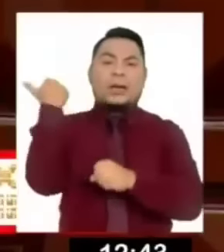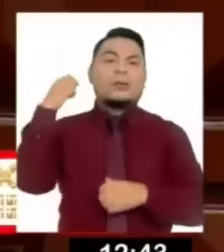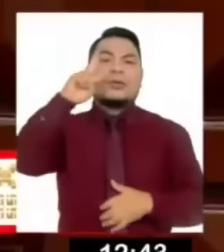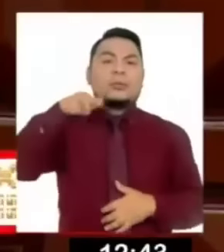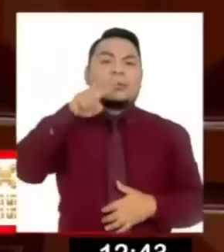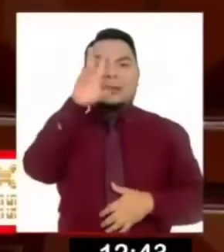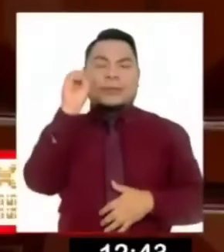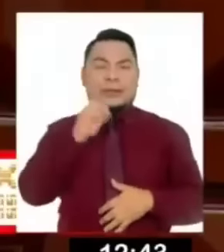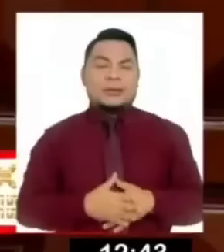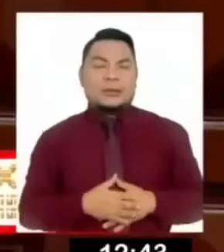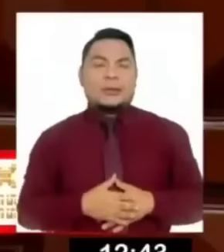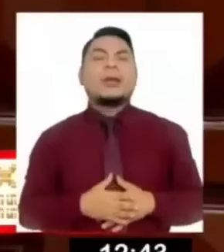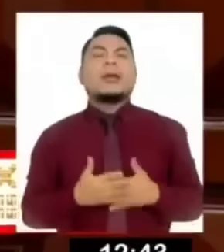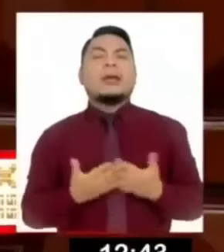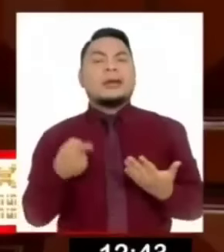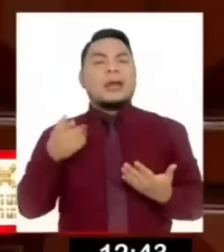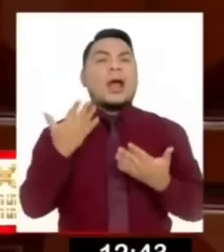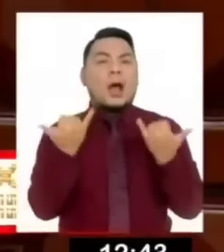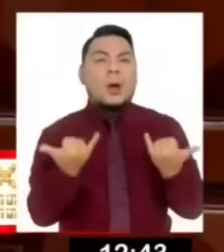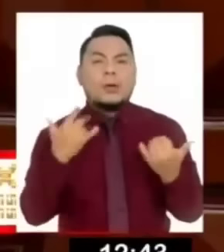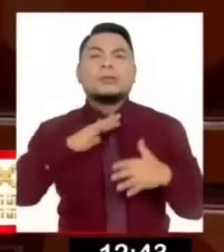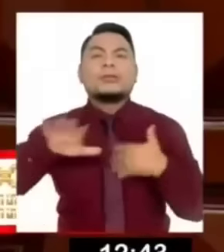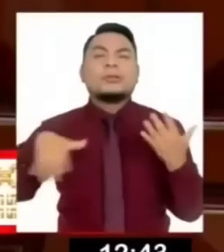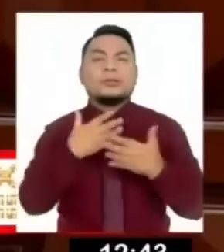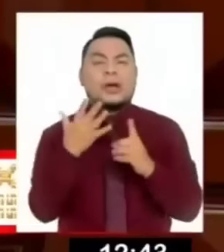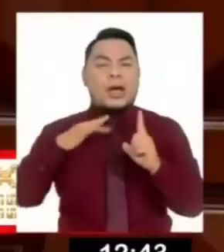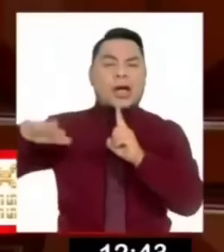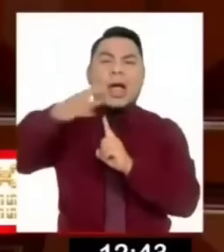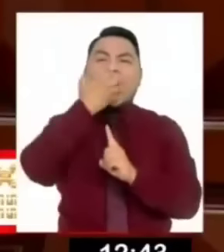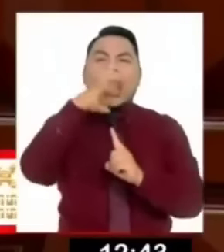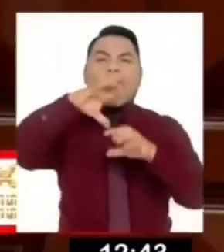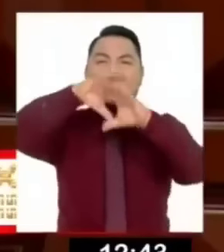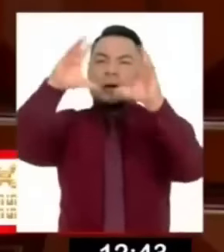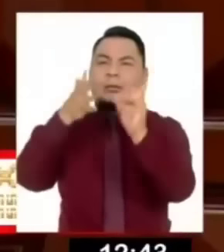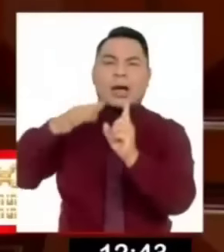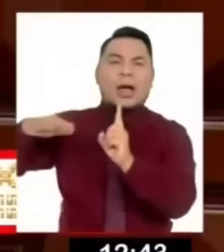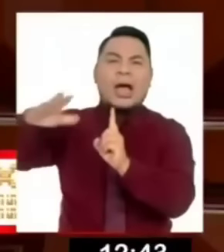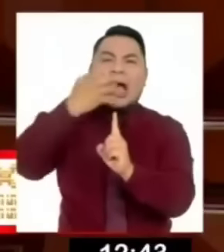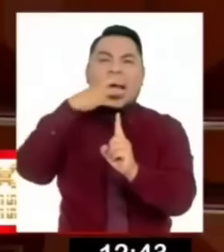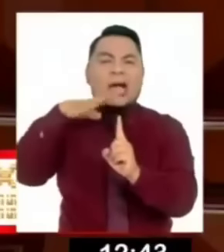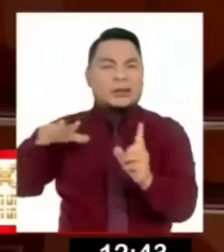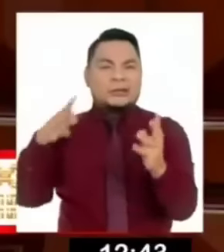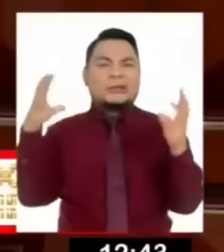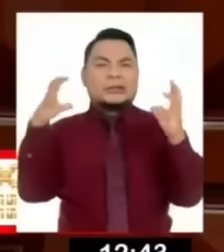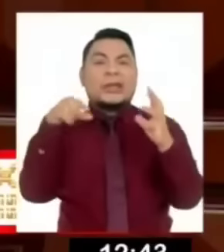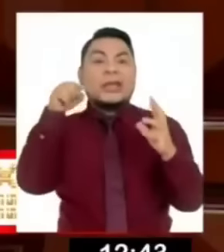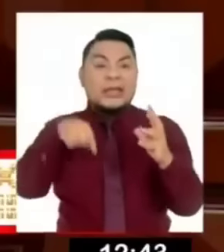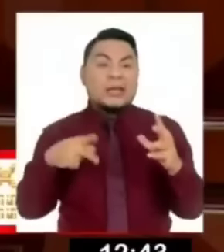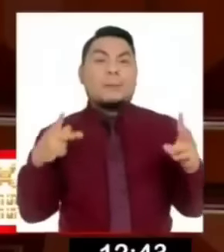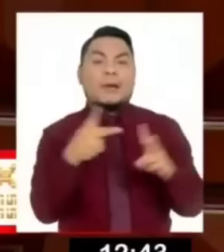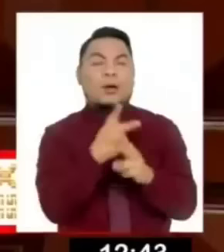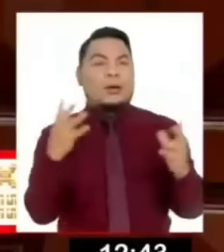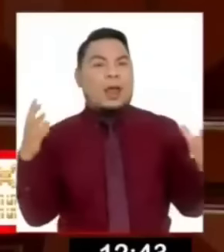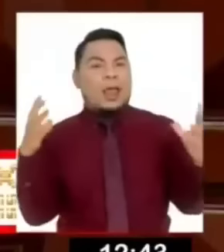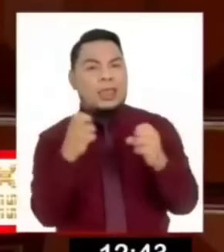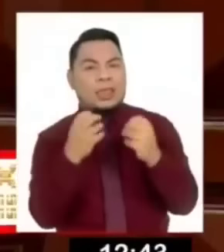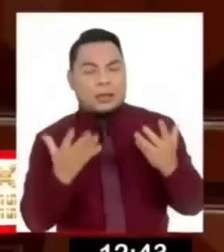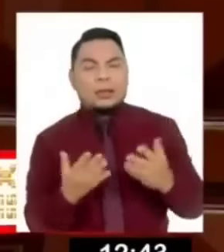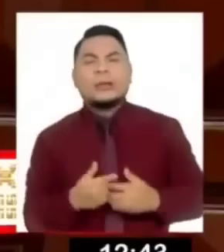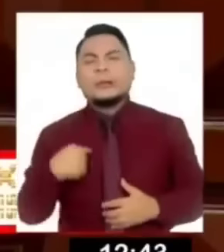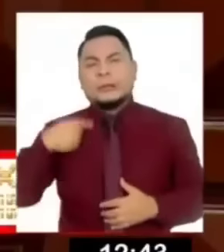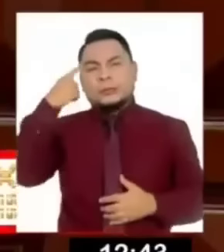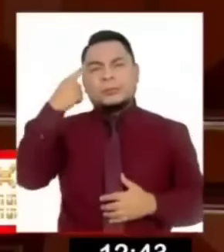2020. Por la globalización y el calentamiento global, se prevé que esta realidad se agravará. Para